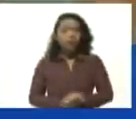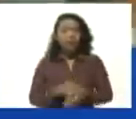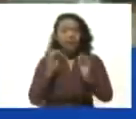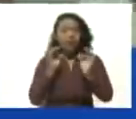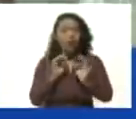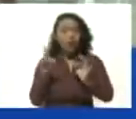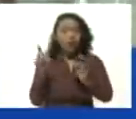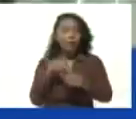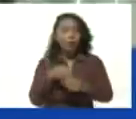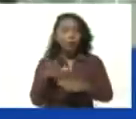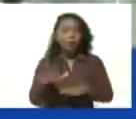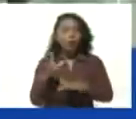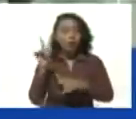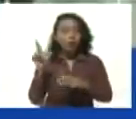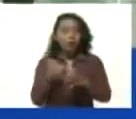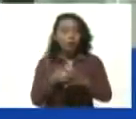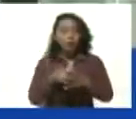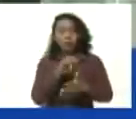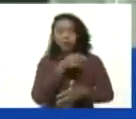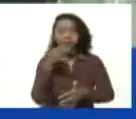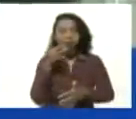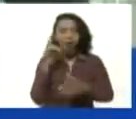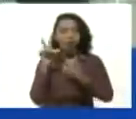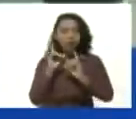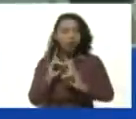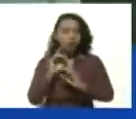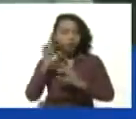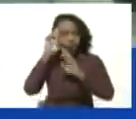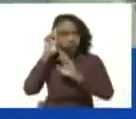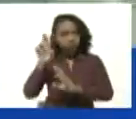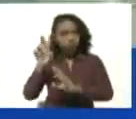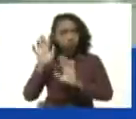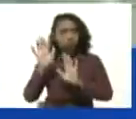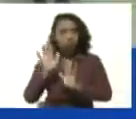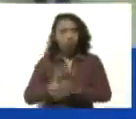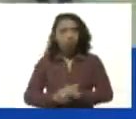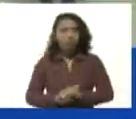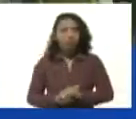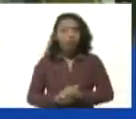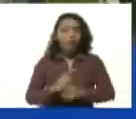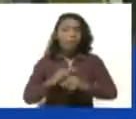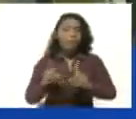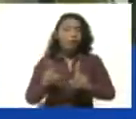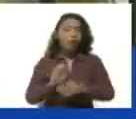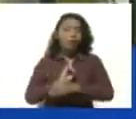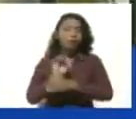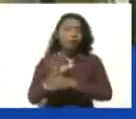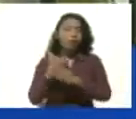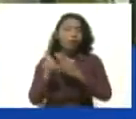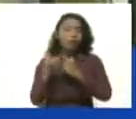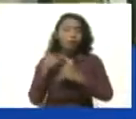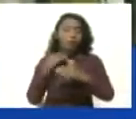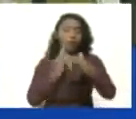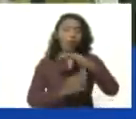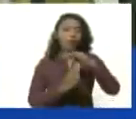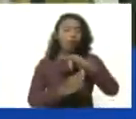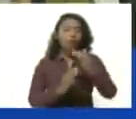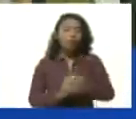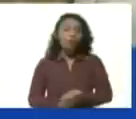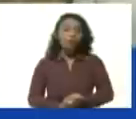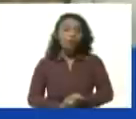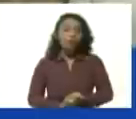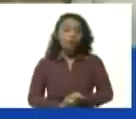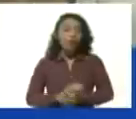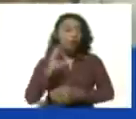Seguramente se hubiera quedado un grupo excelente, es su decisión soberana, la respetamos. Pero le envío un mensaje a los migrantes